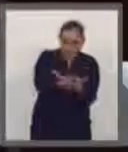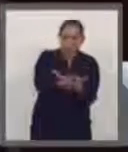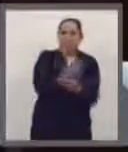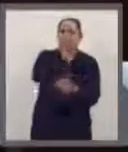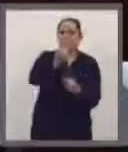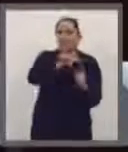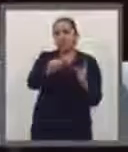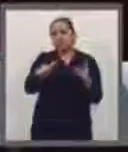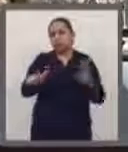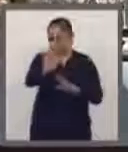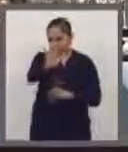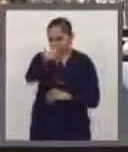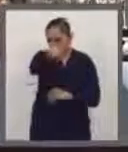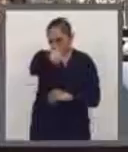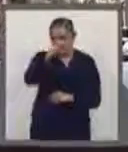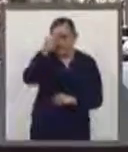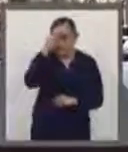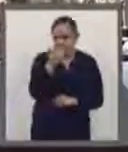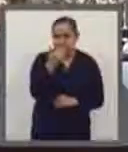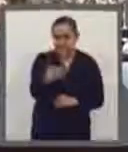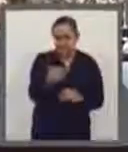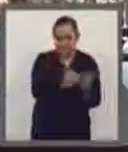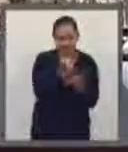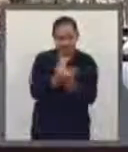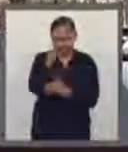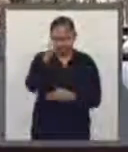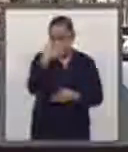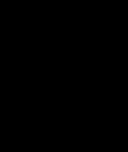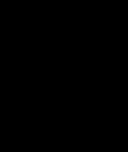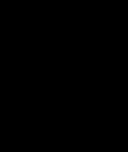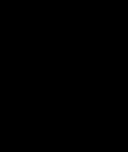Muchas gracias. Gracias, diputada Pastrana.